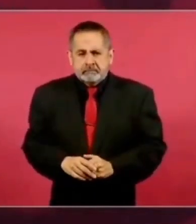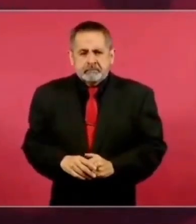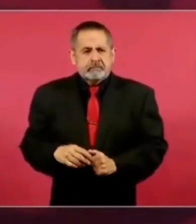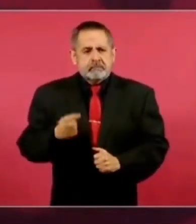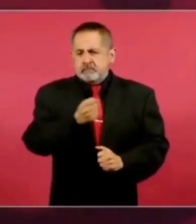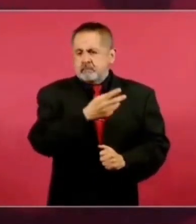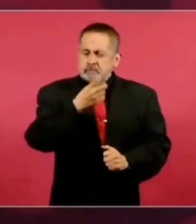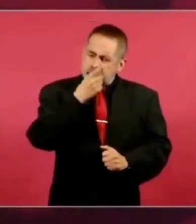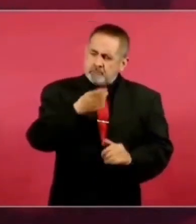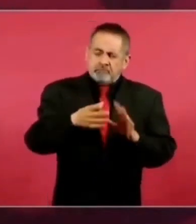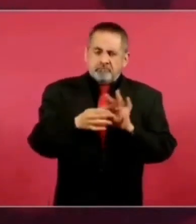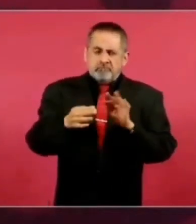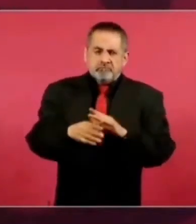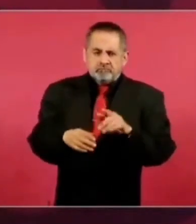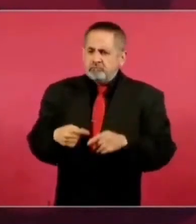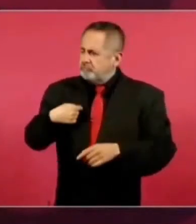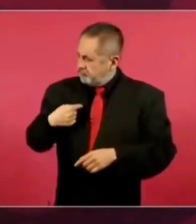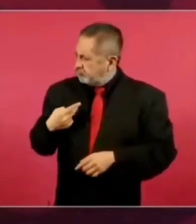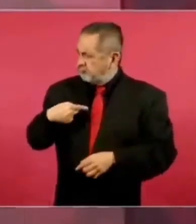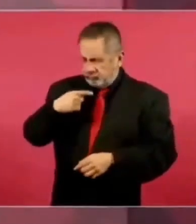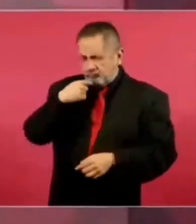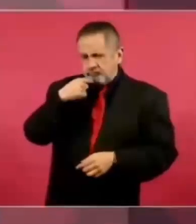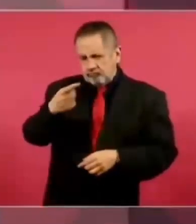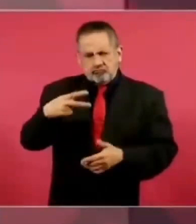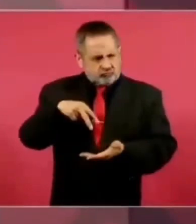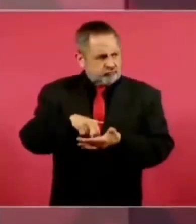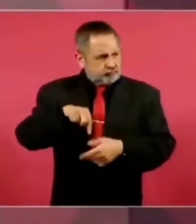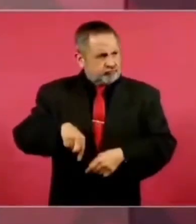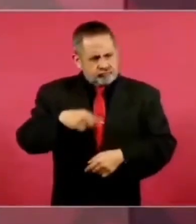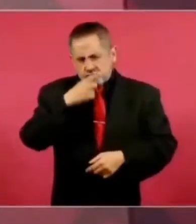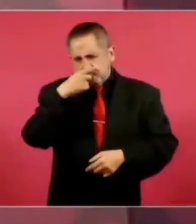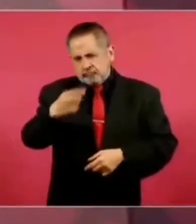sosteniendo, aquí lo dije, de que